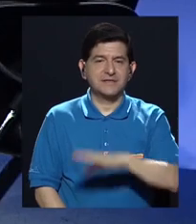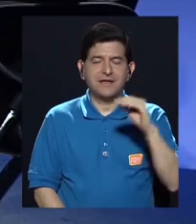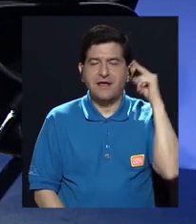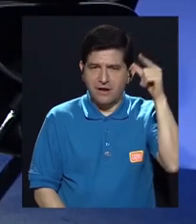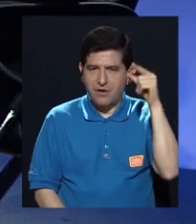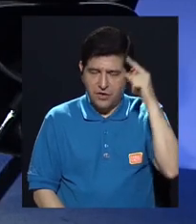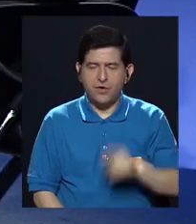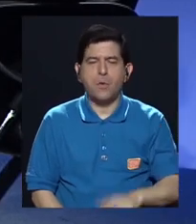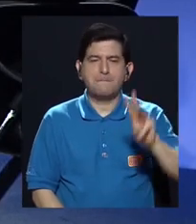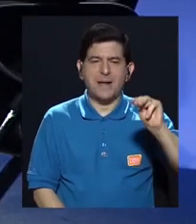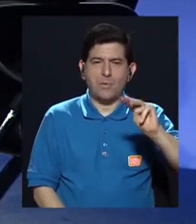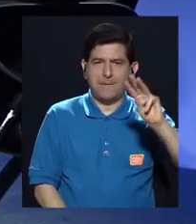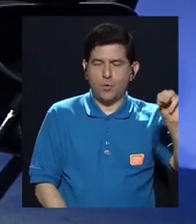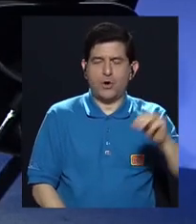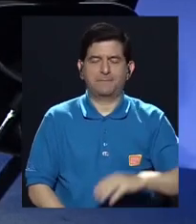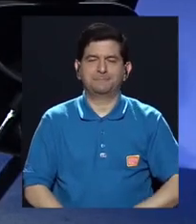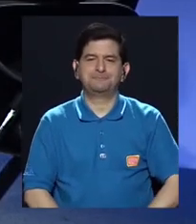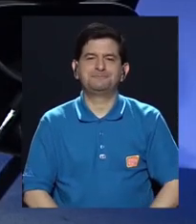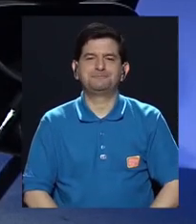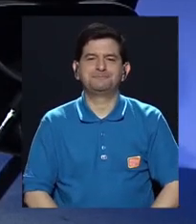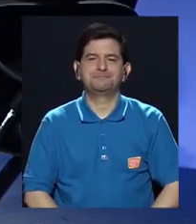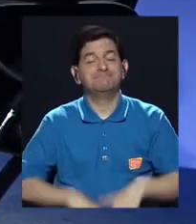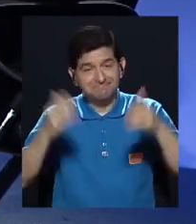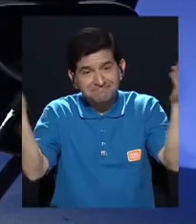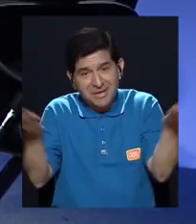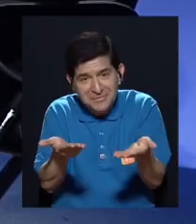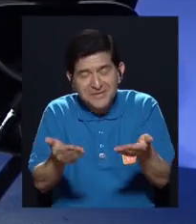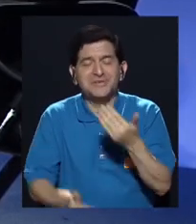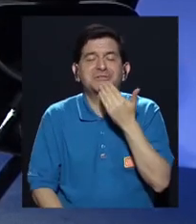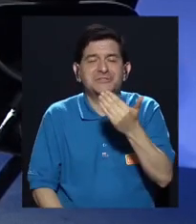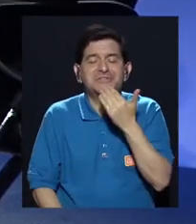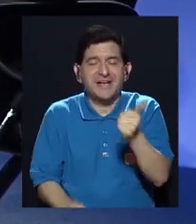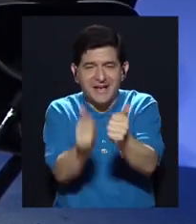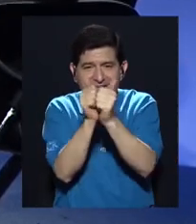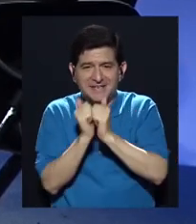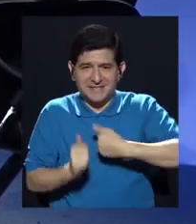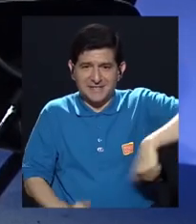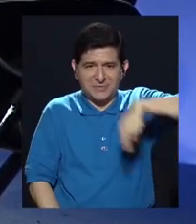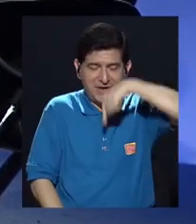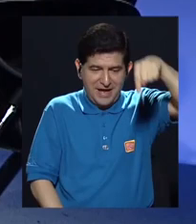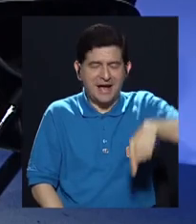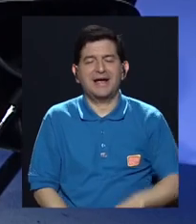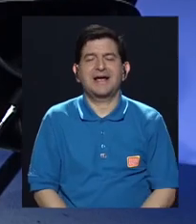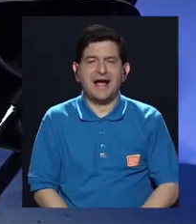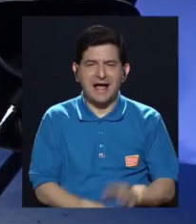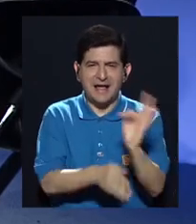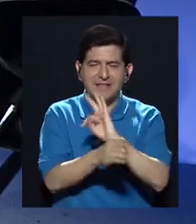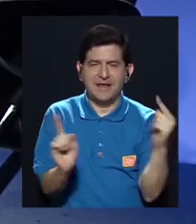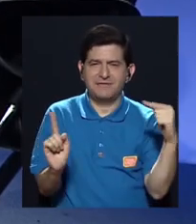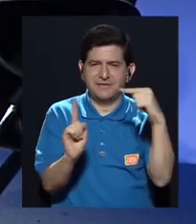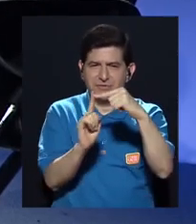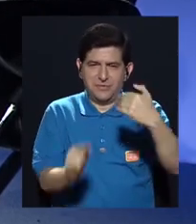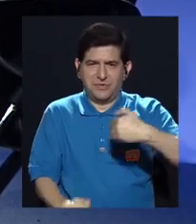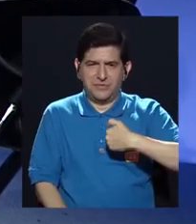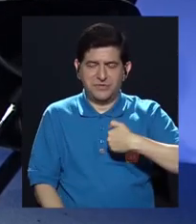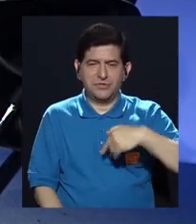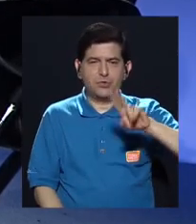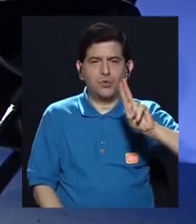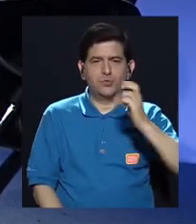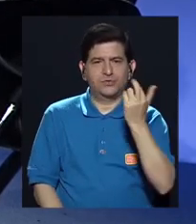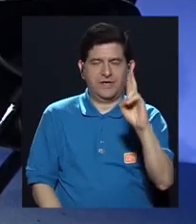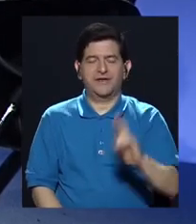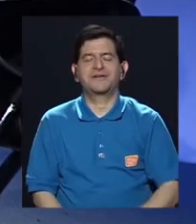y, por supuesto, a don Manuel Mora. Bienvenidos. Muchas gracias por estar con nosotros aquí, donde hacemos televisión con sentido desde la Universidad de Costa